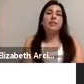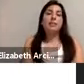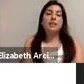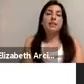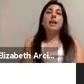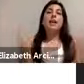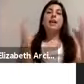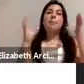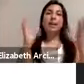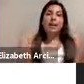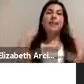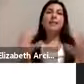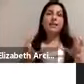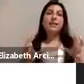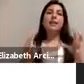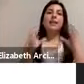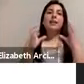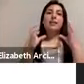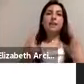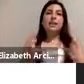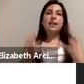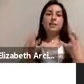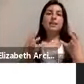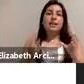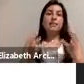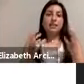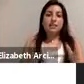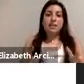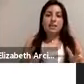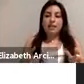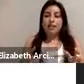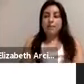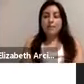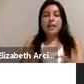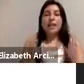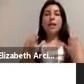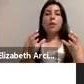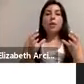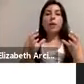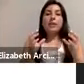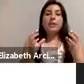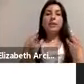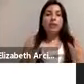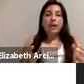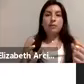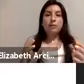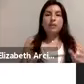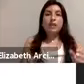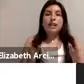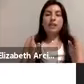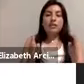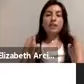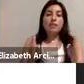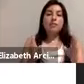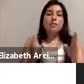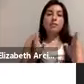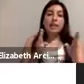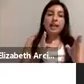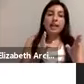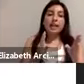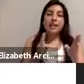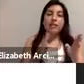graduación de ese paciente para que él trabaje con esa capacidad máxima que tiene. Cuando lo logramos y nos